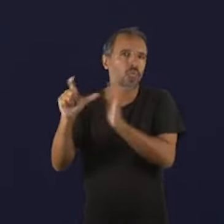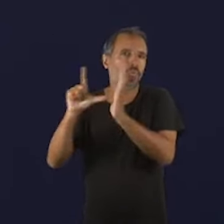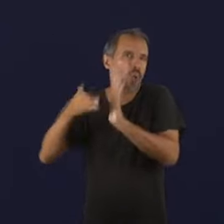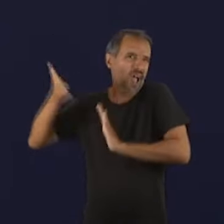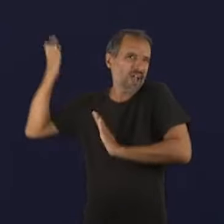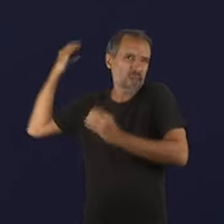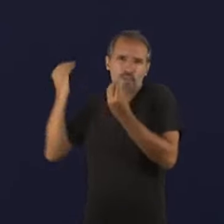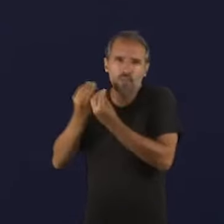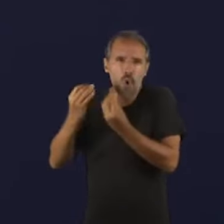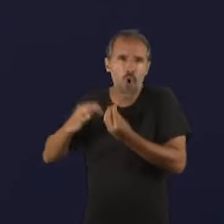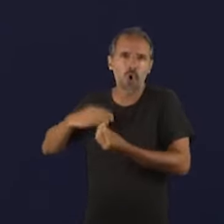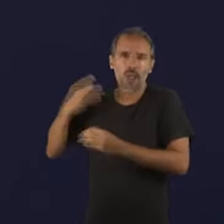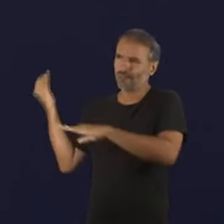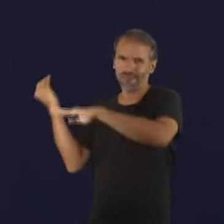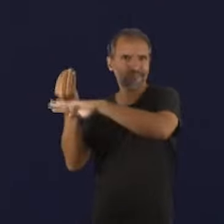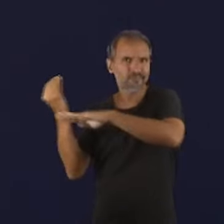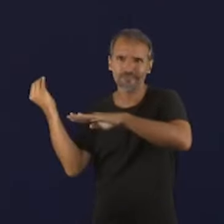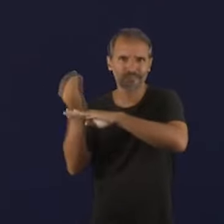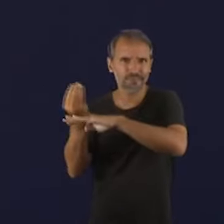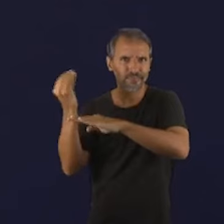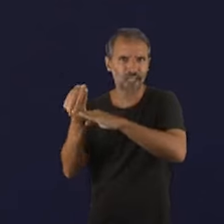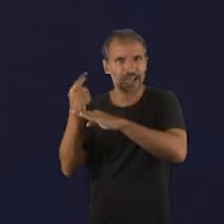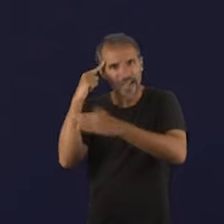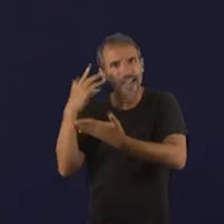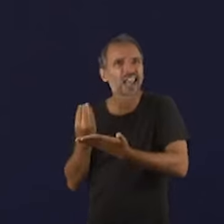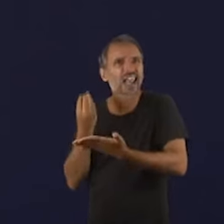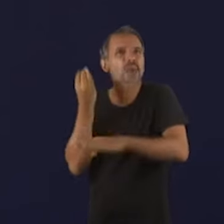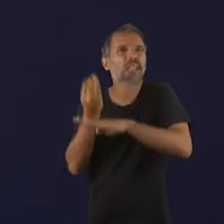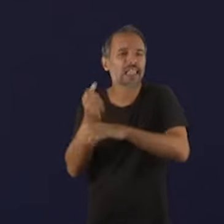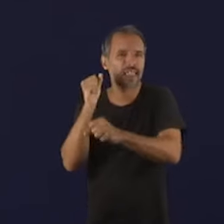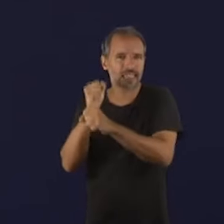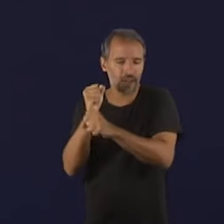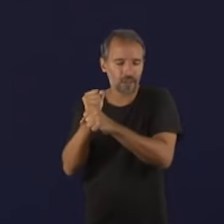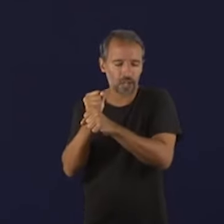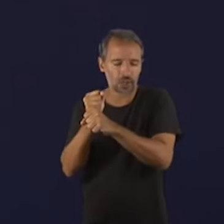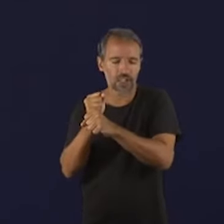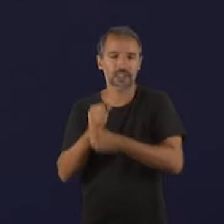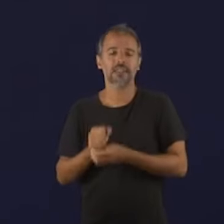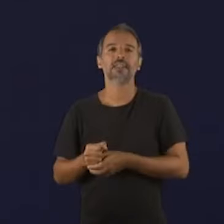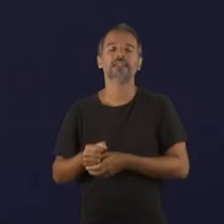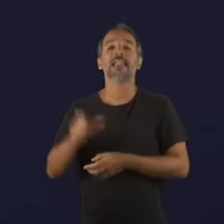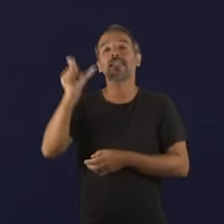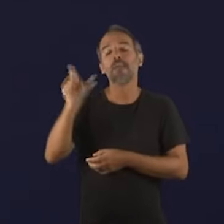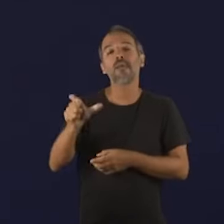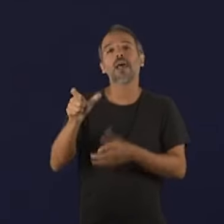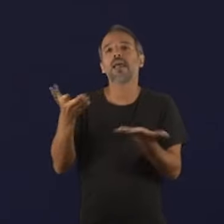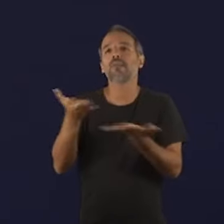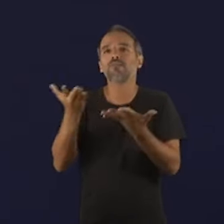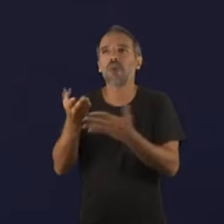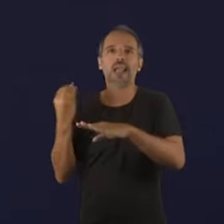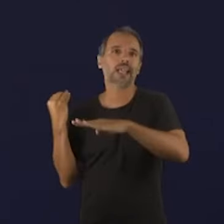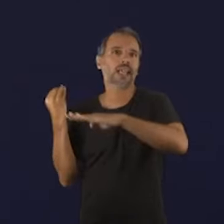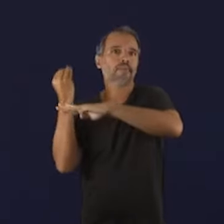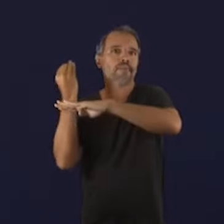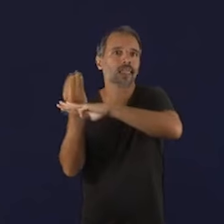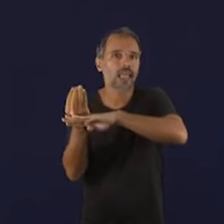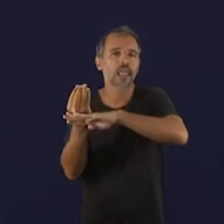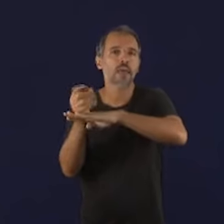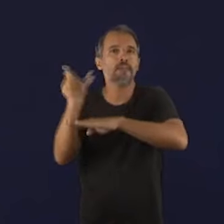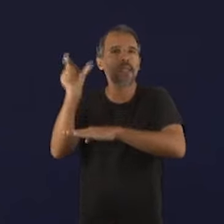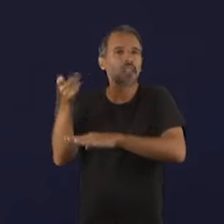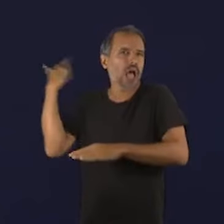años representando también a trabaj adores y representando a gente que la ha